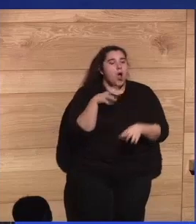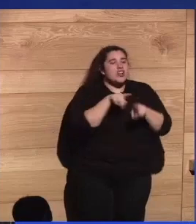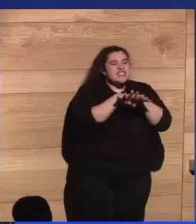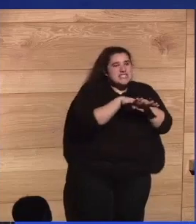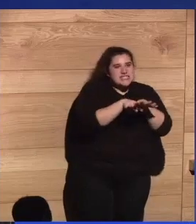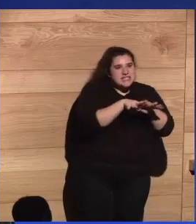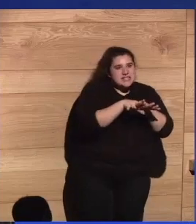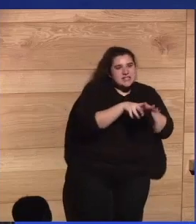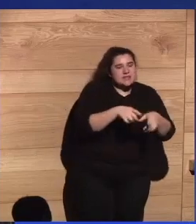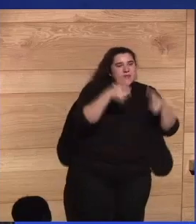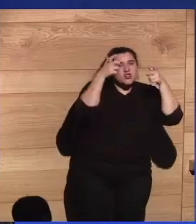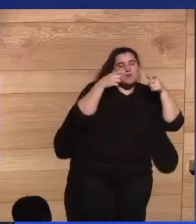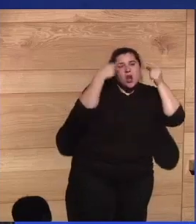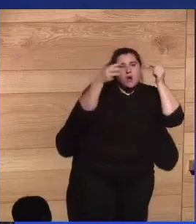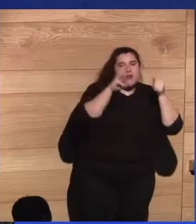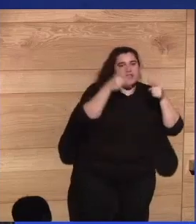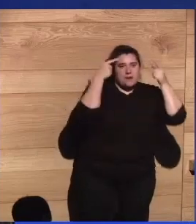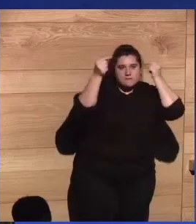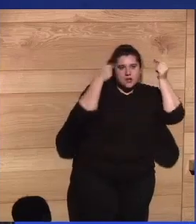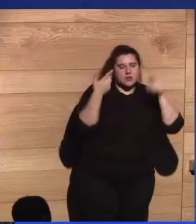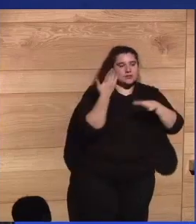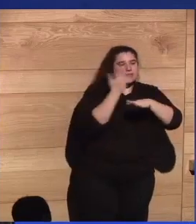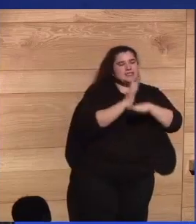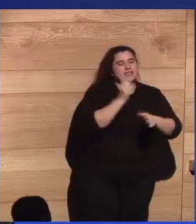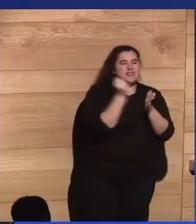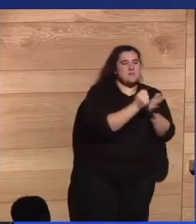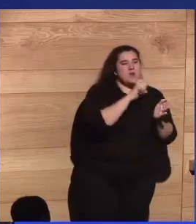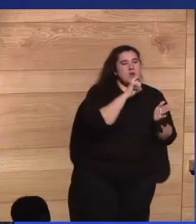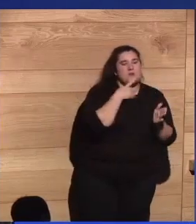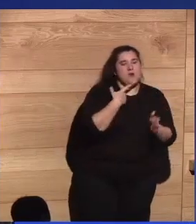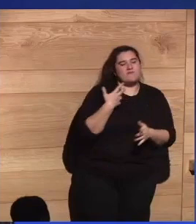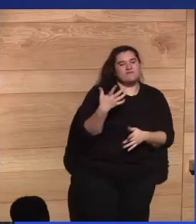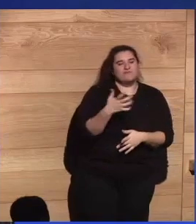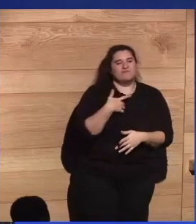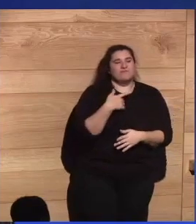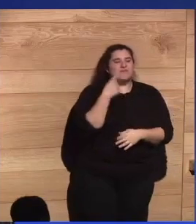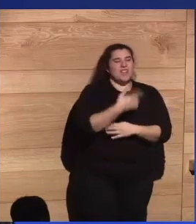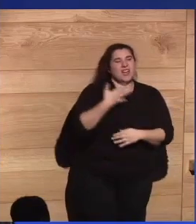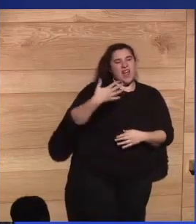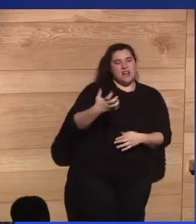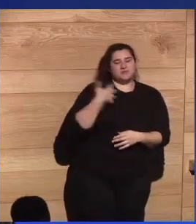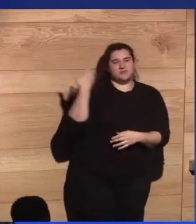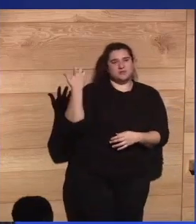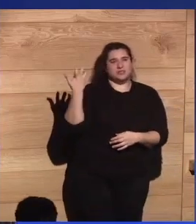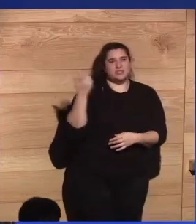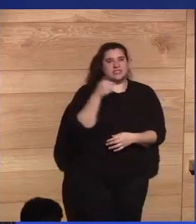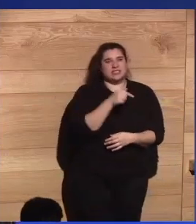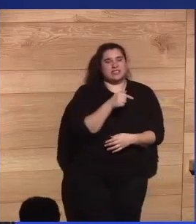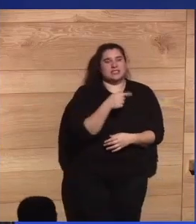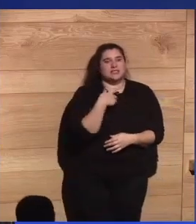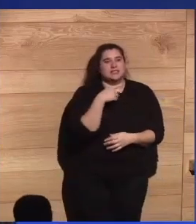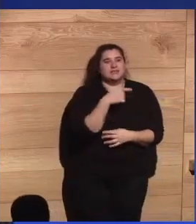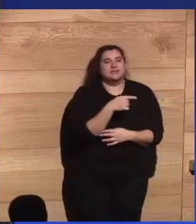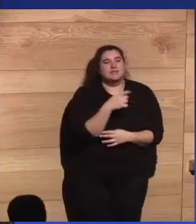que simbolizaba una autoridad rancia, prepotente, que le tira los tejos a la